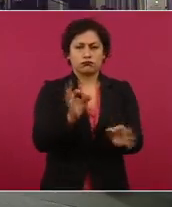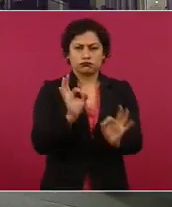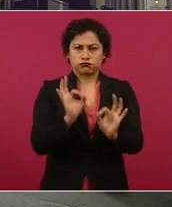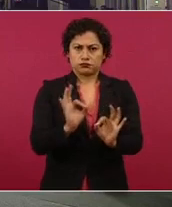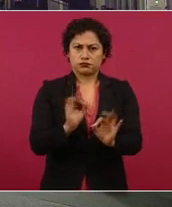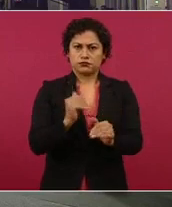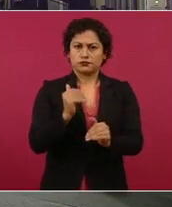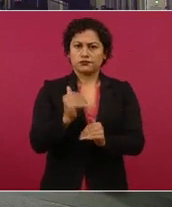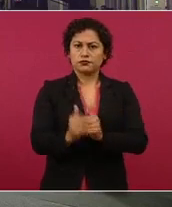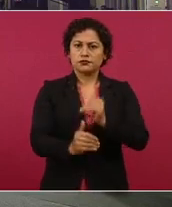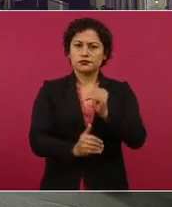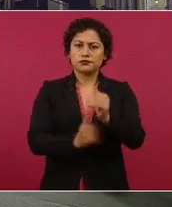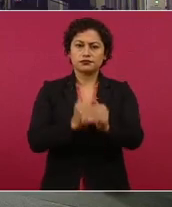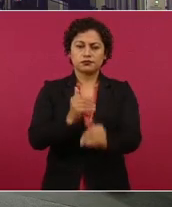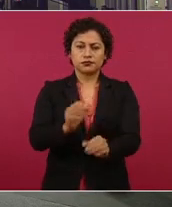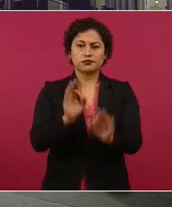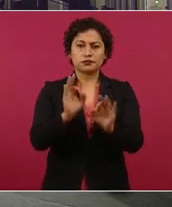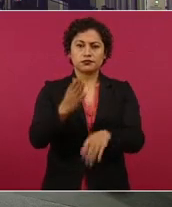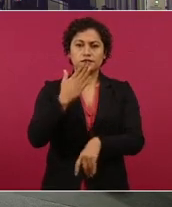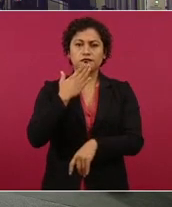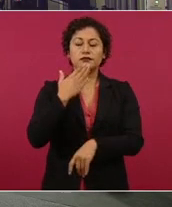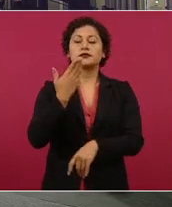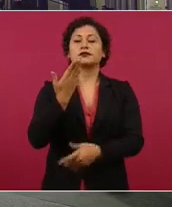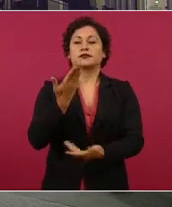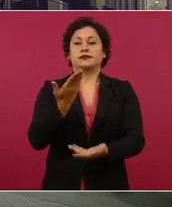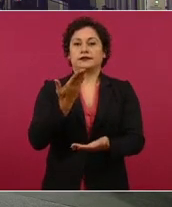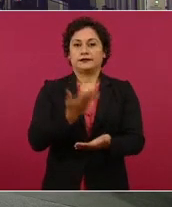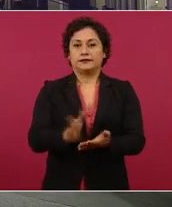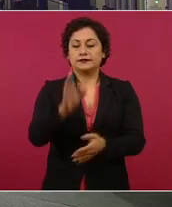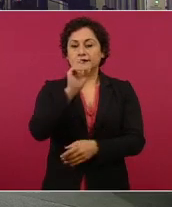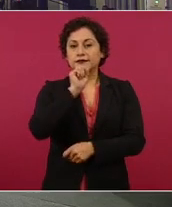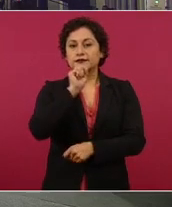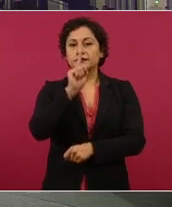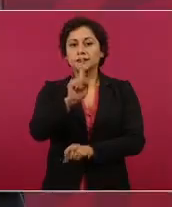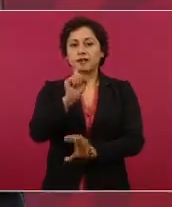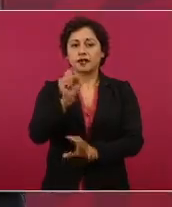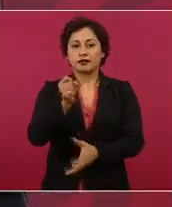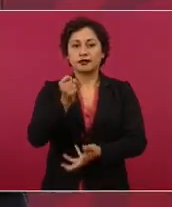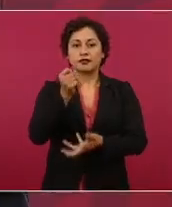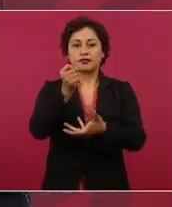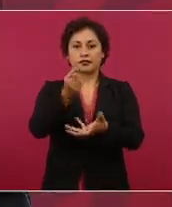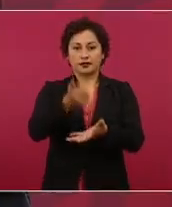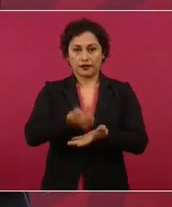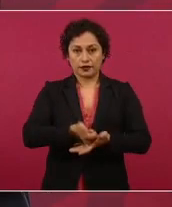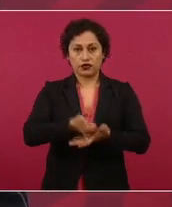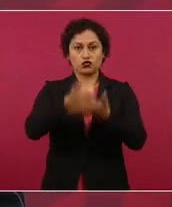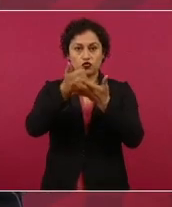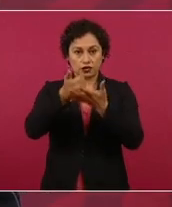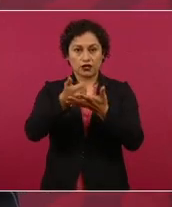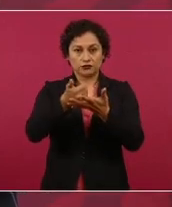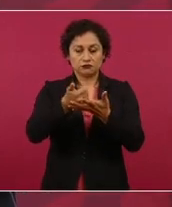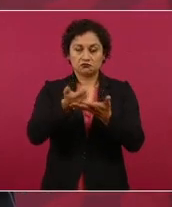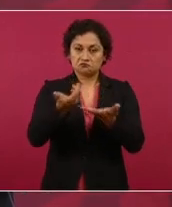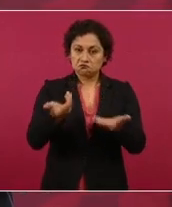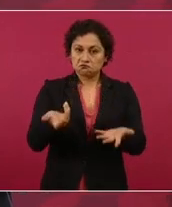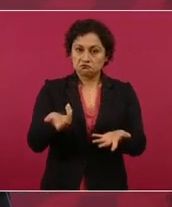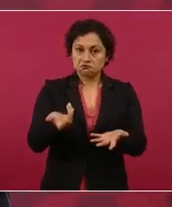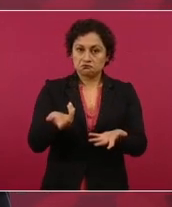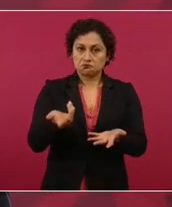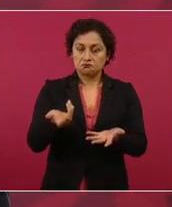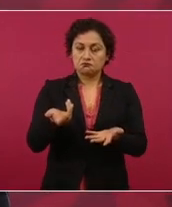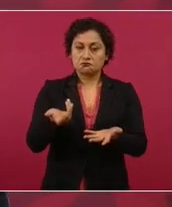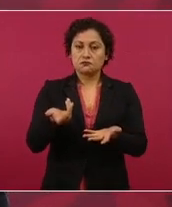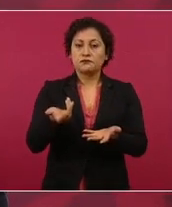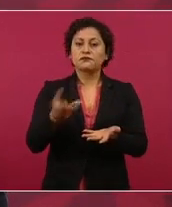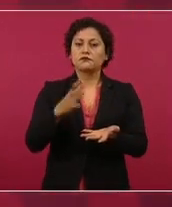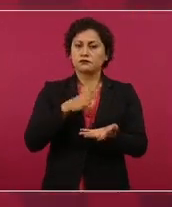Incluso estamos destinando un subsidio con ese propósito. Tenemos acopio de